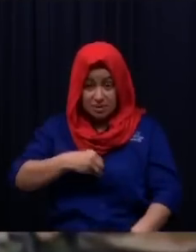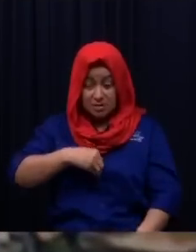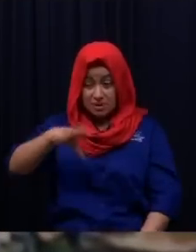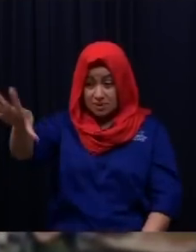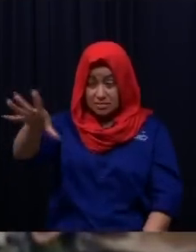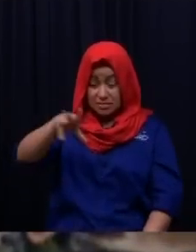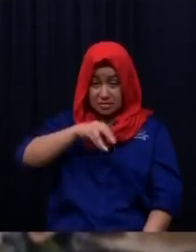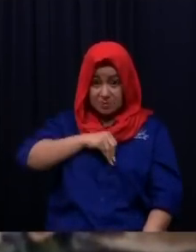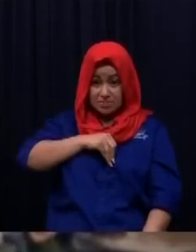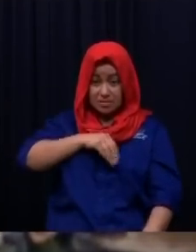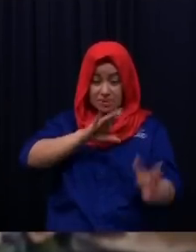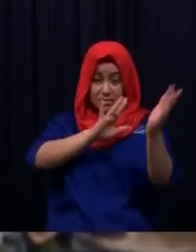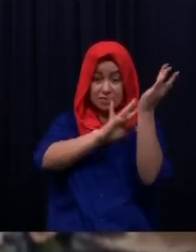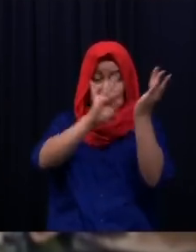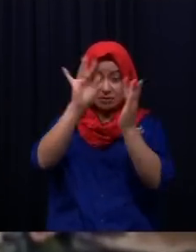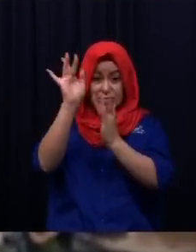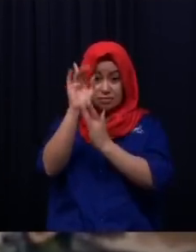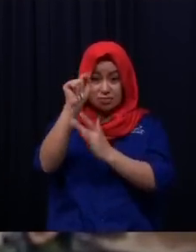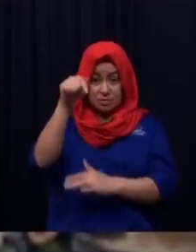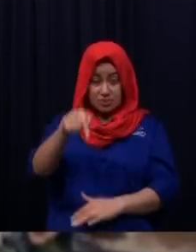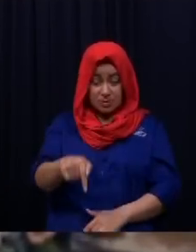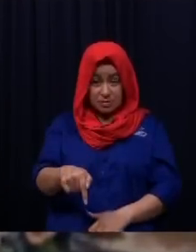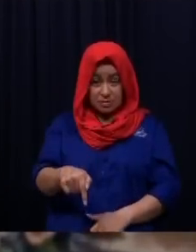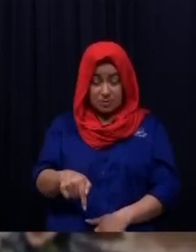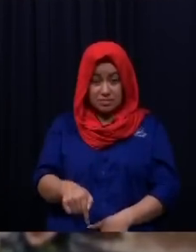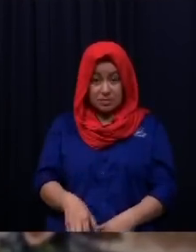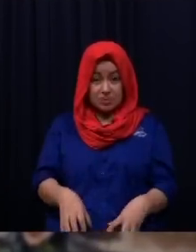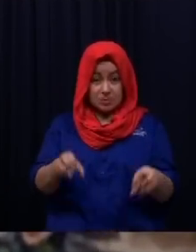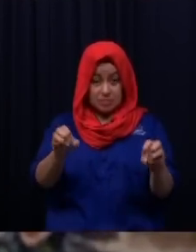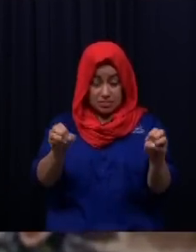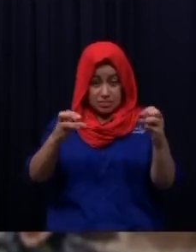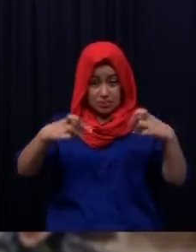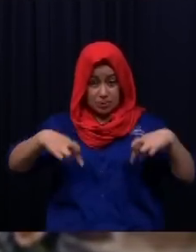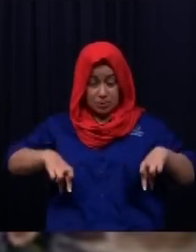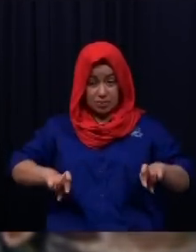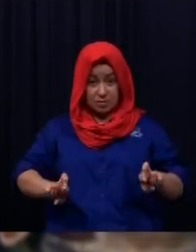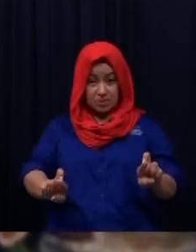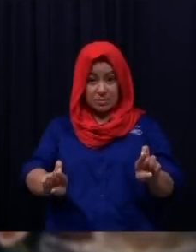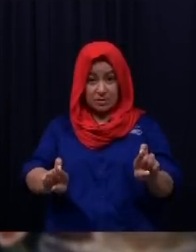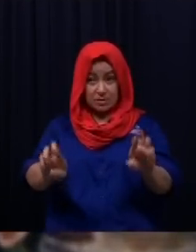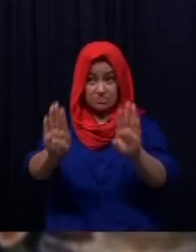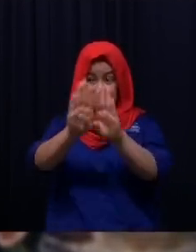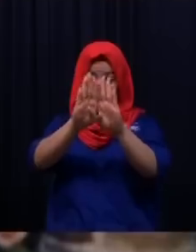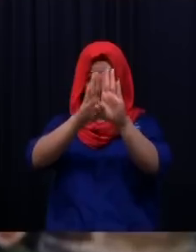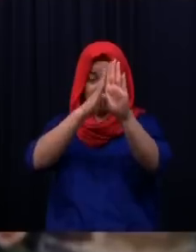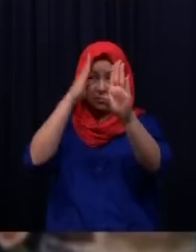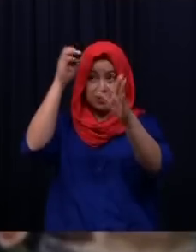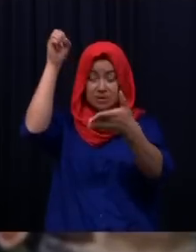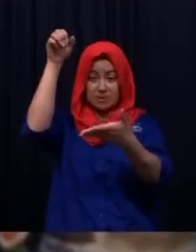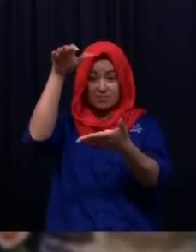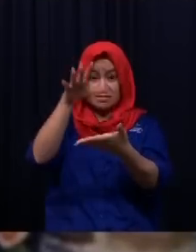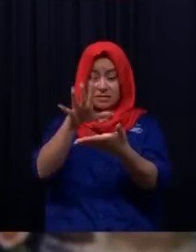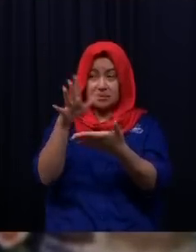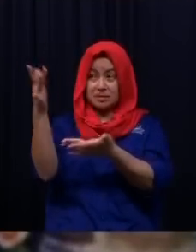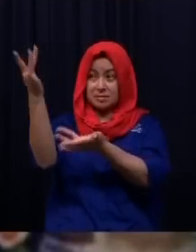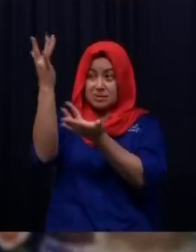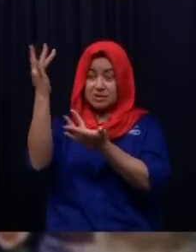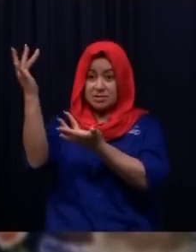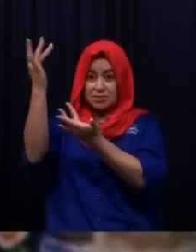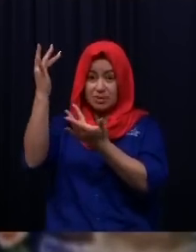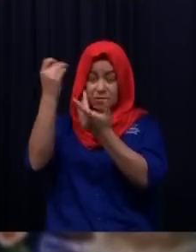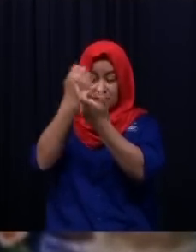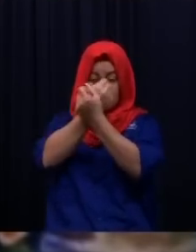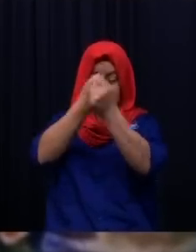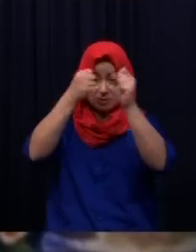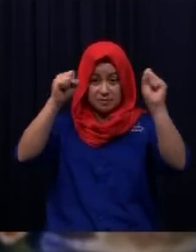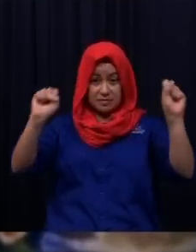corazón. Hoy es tu oportunidad. La puerta está abierta, esa puerta de misericordia, esa puerta de